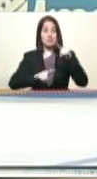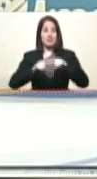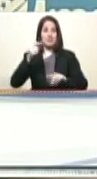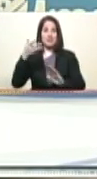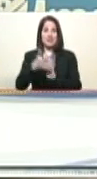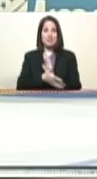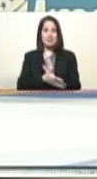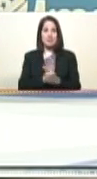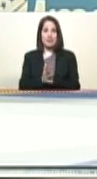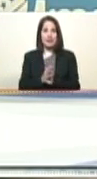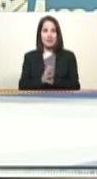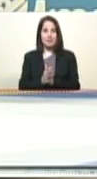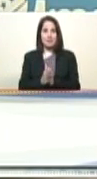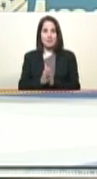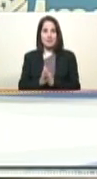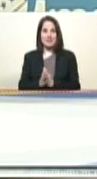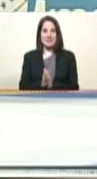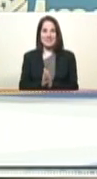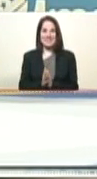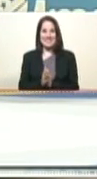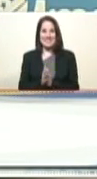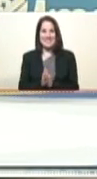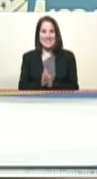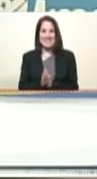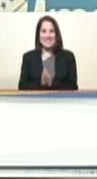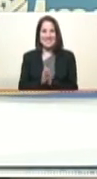Directo para el pueblo.